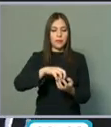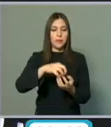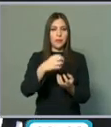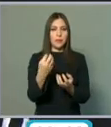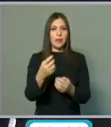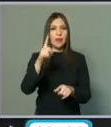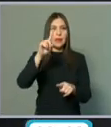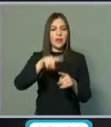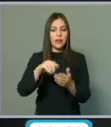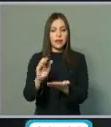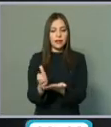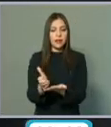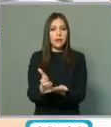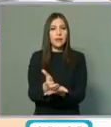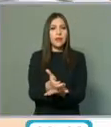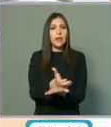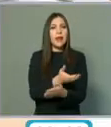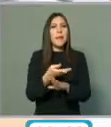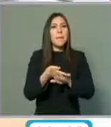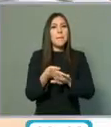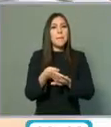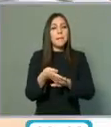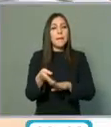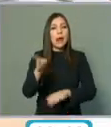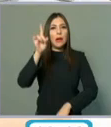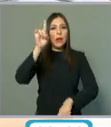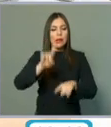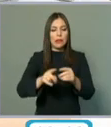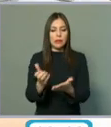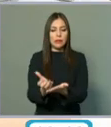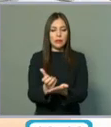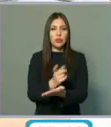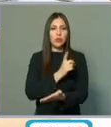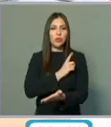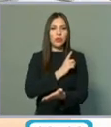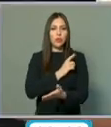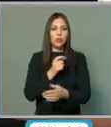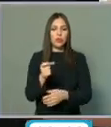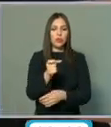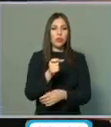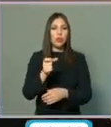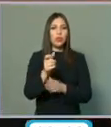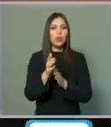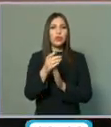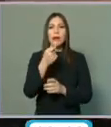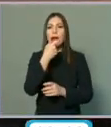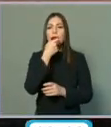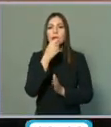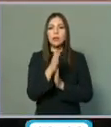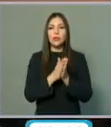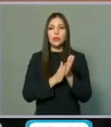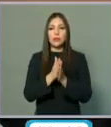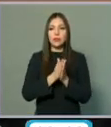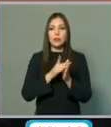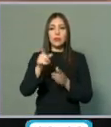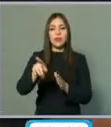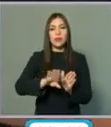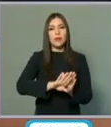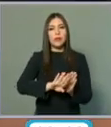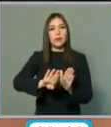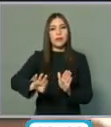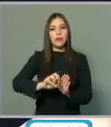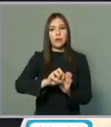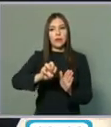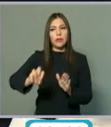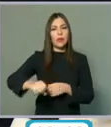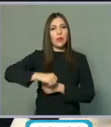quitarle la parte blanca de adentro. Voy para acá, ahí voy para de este lado. Simplemente voy a quitar y esto lo vamos a reservar, ¿ok? Se